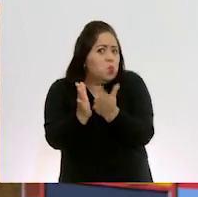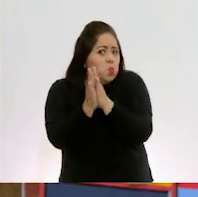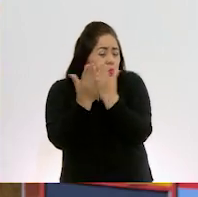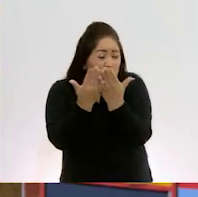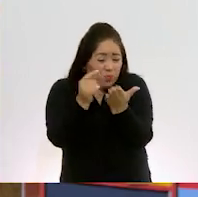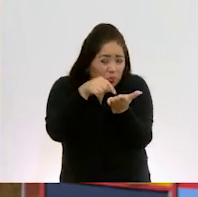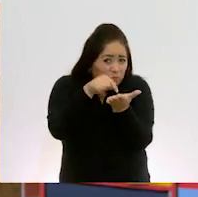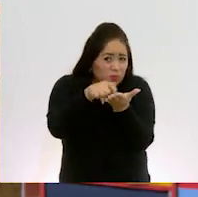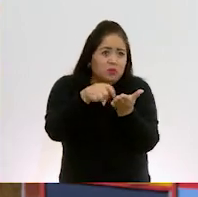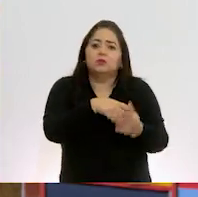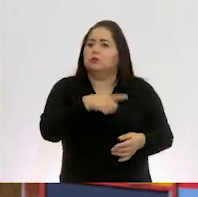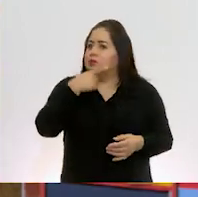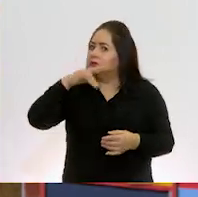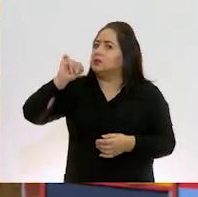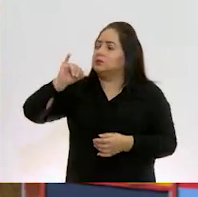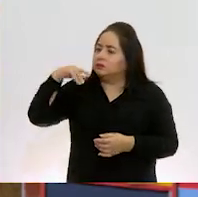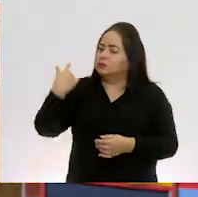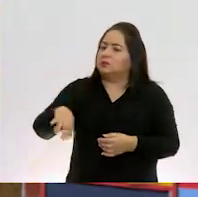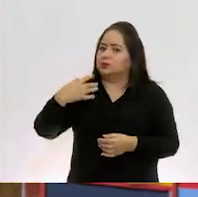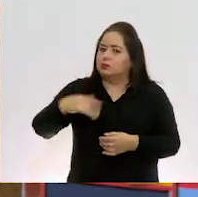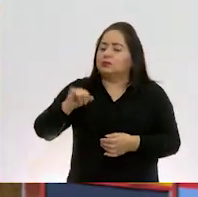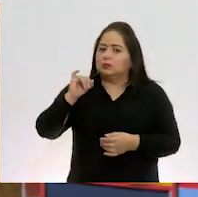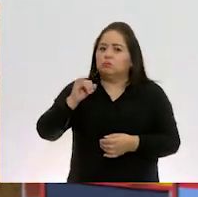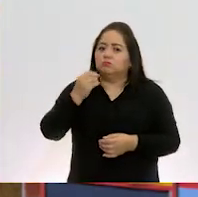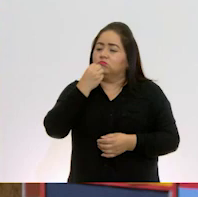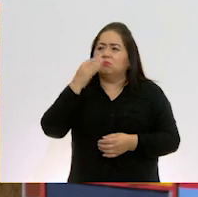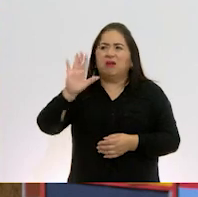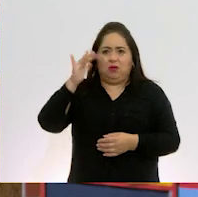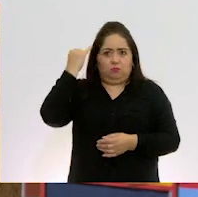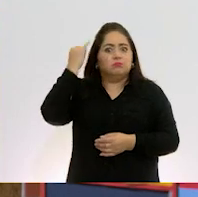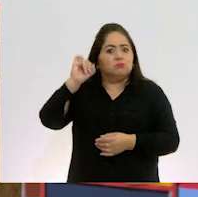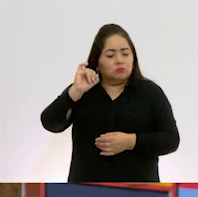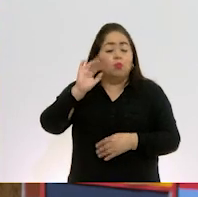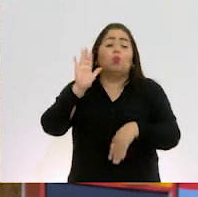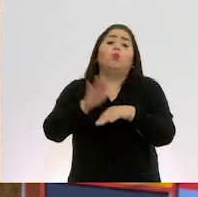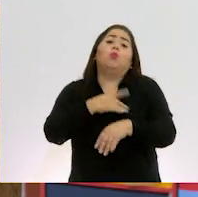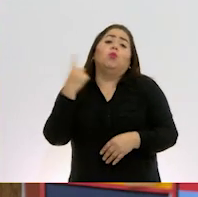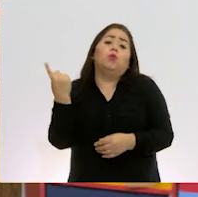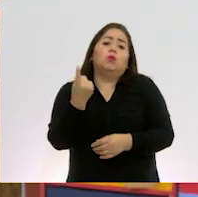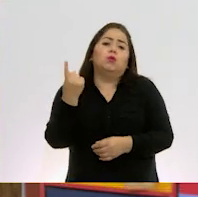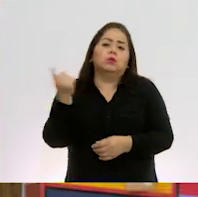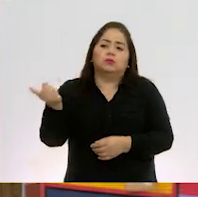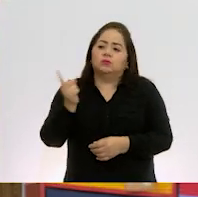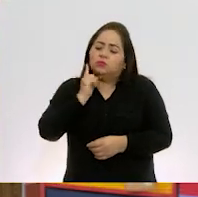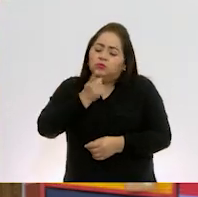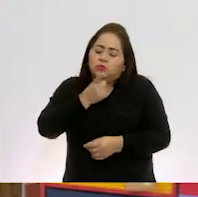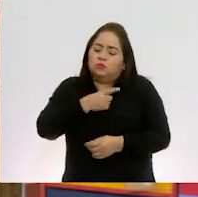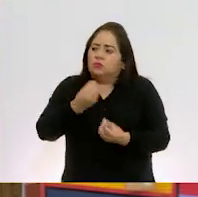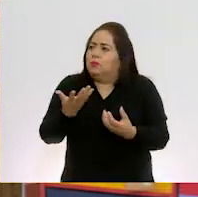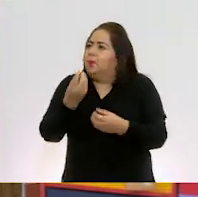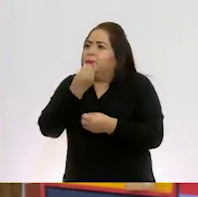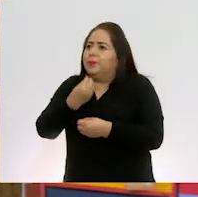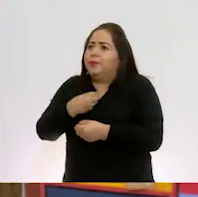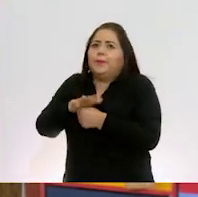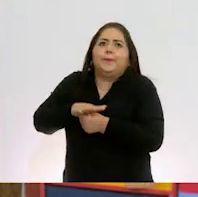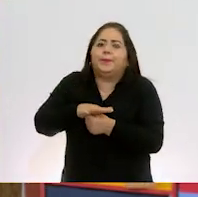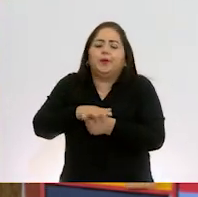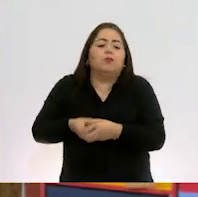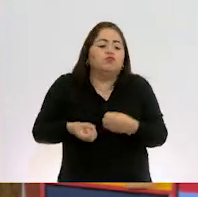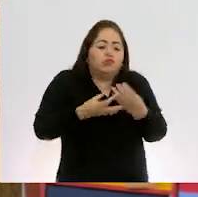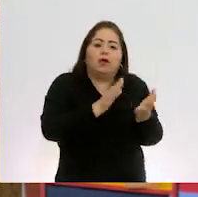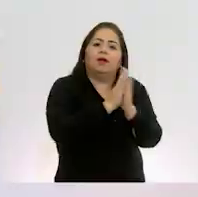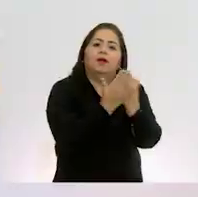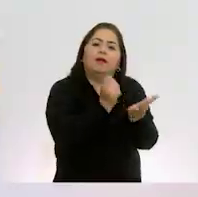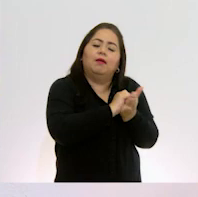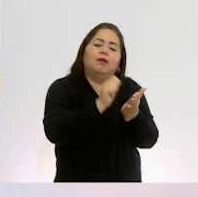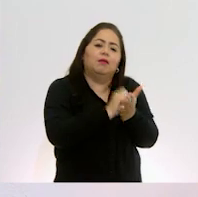Claro, sí, se me hizo una padrísima idea porque podía desahogarse ahí, ¿cierto? Claro, definitivamente